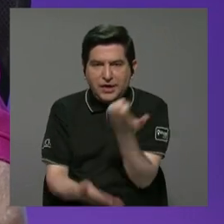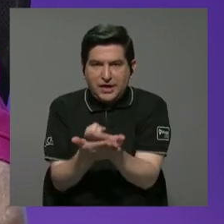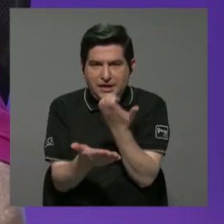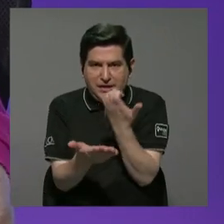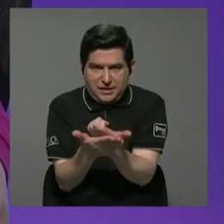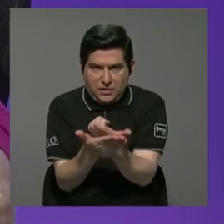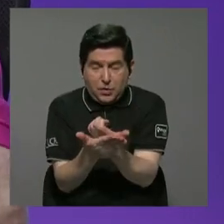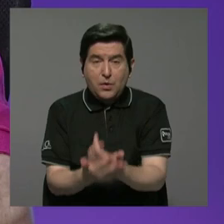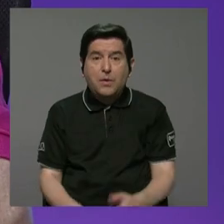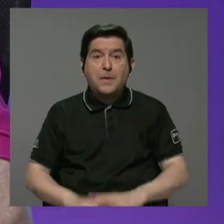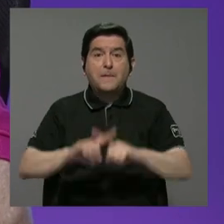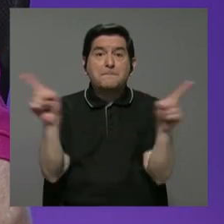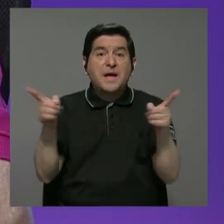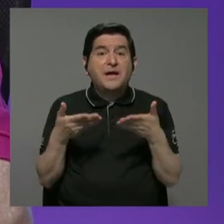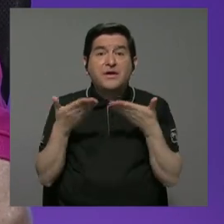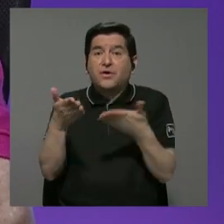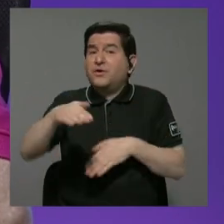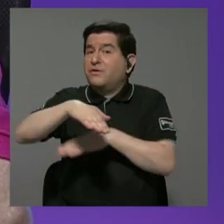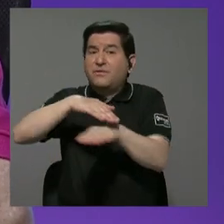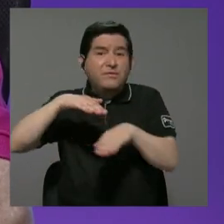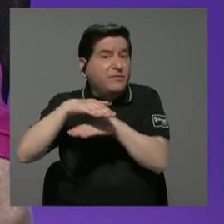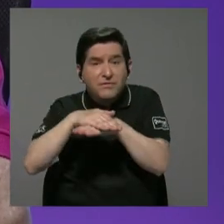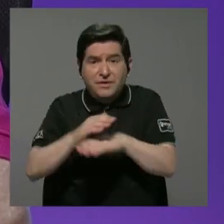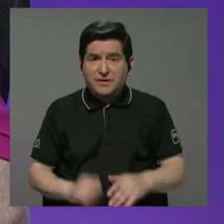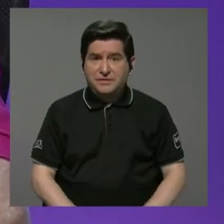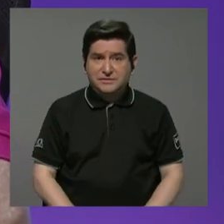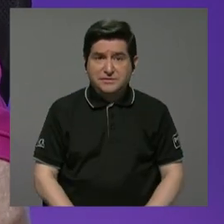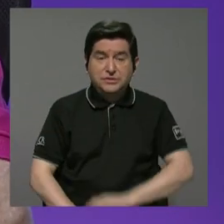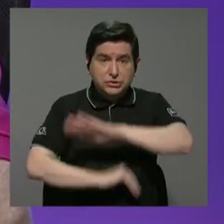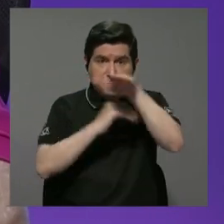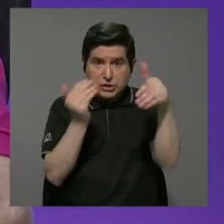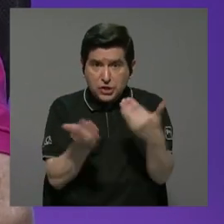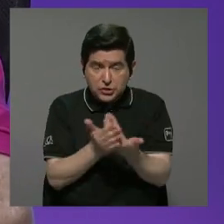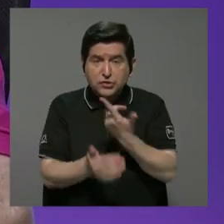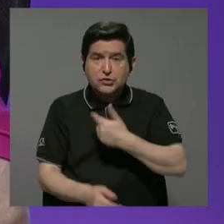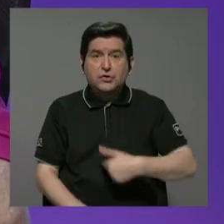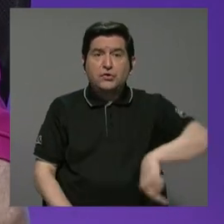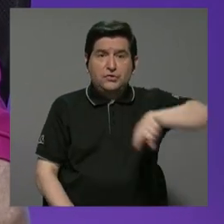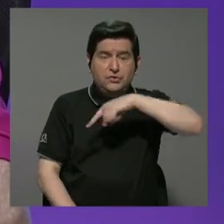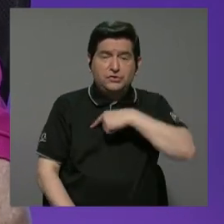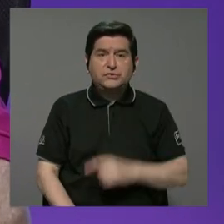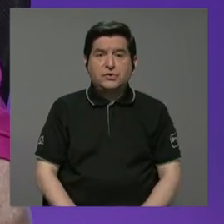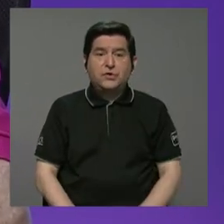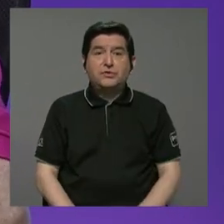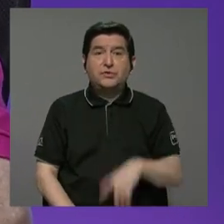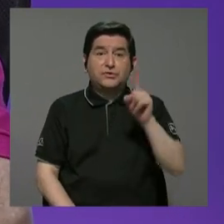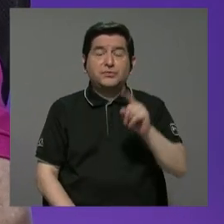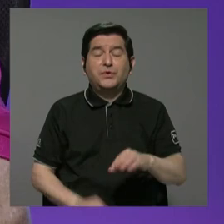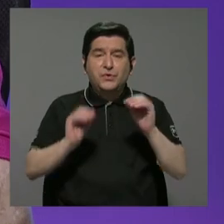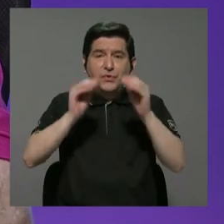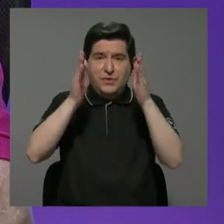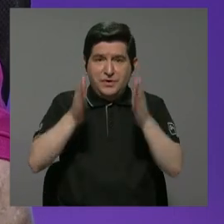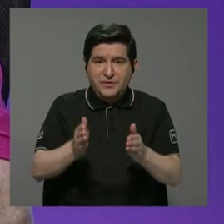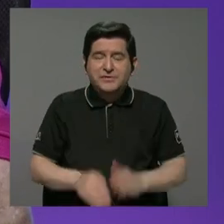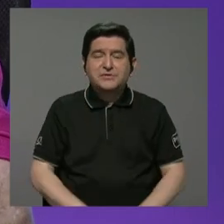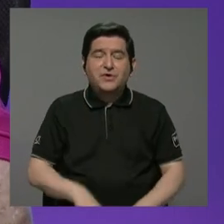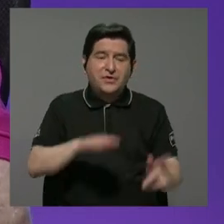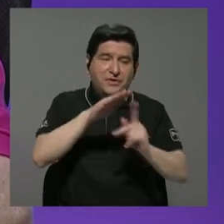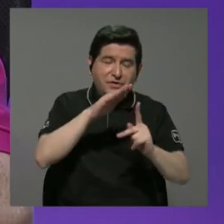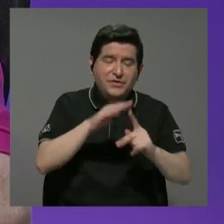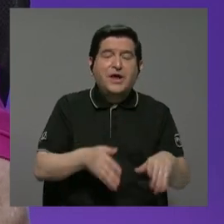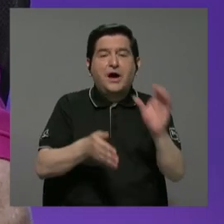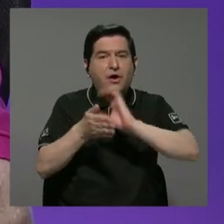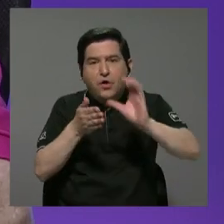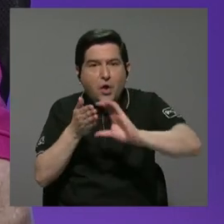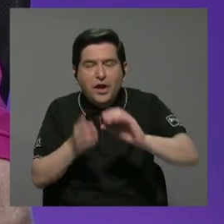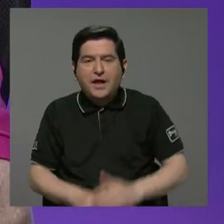económico, sin darle sustento, porque realmente todos pasamos por una maestra preescolar o un docente de secundaria